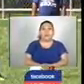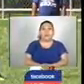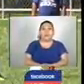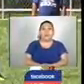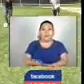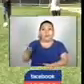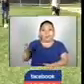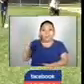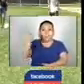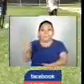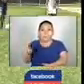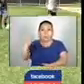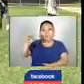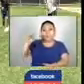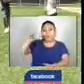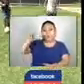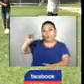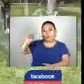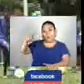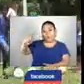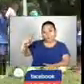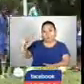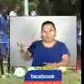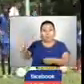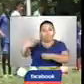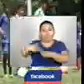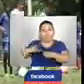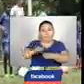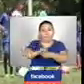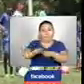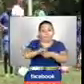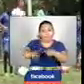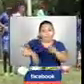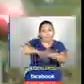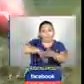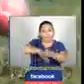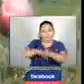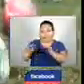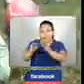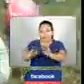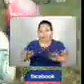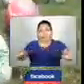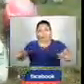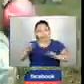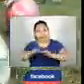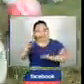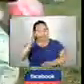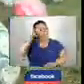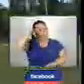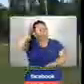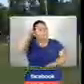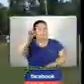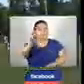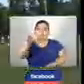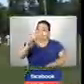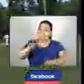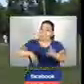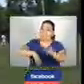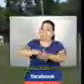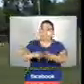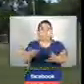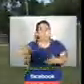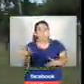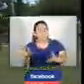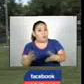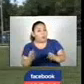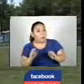Jonathan es uno de los integrantes de esta escuelita de fútbol. Tanto como él y estos niños con mucho futuro en el deporte rey, quieren